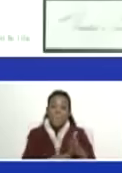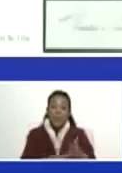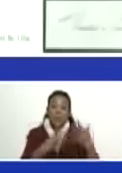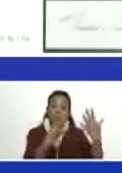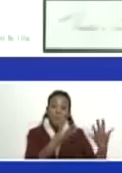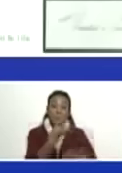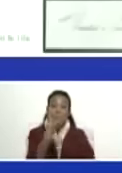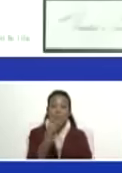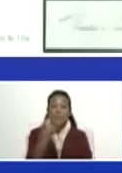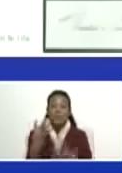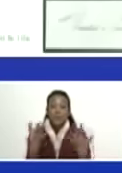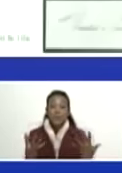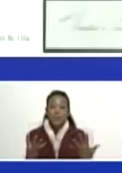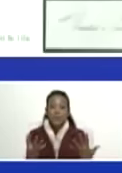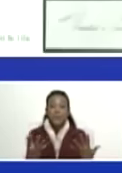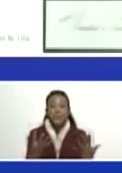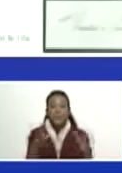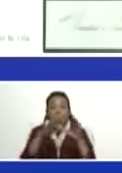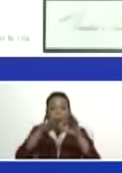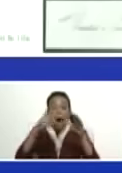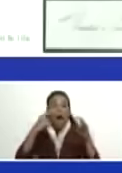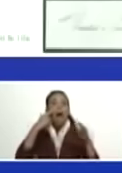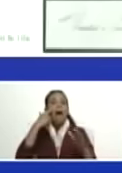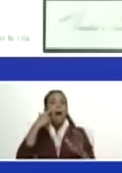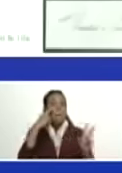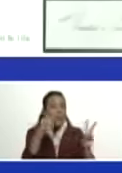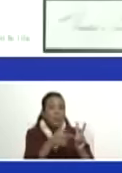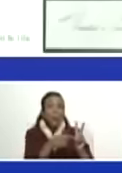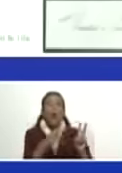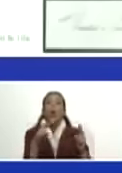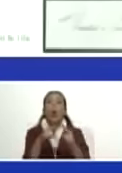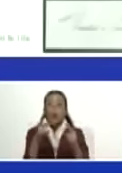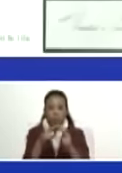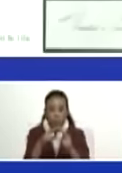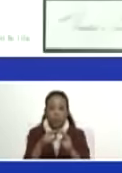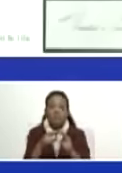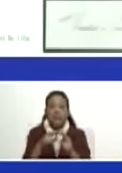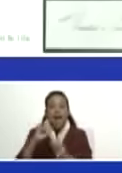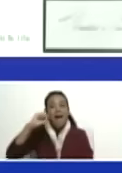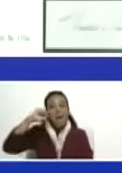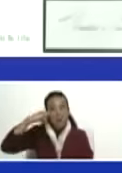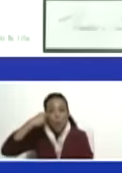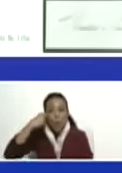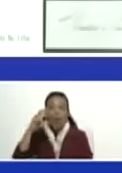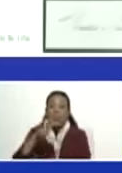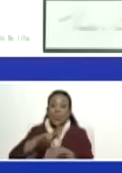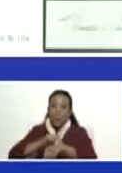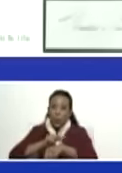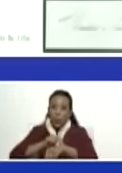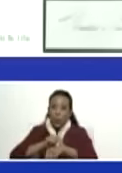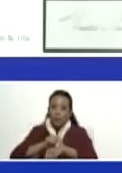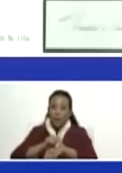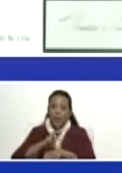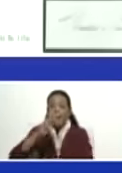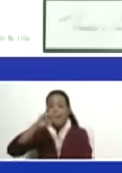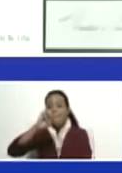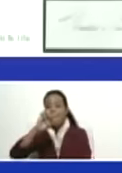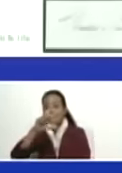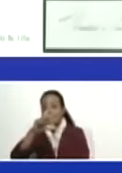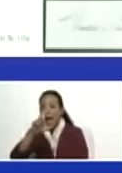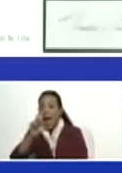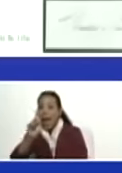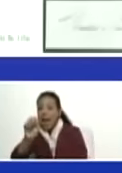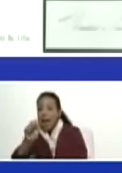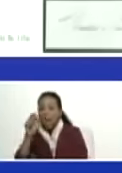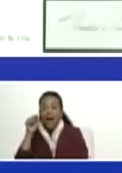1949, el mundo y Venezuela conocimos el memorándum del doctor Malek Prevot,